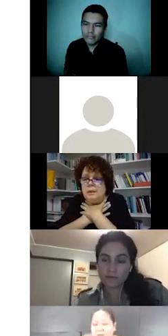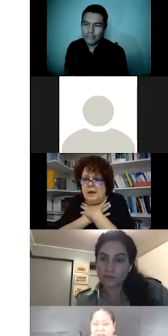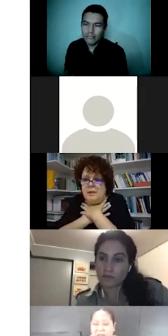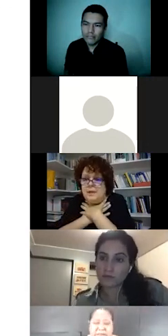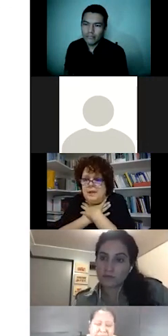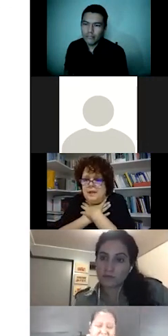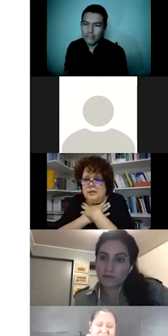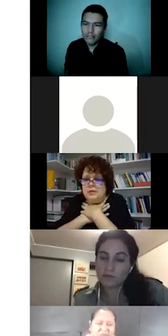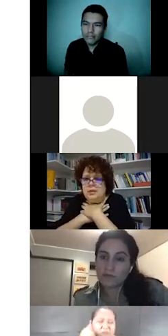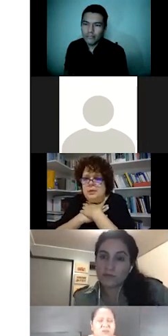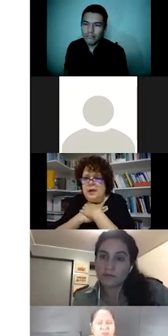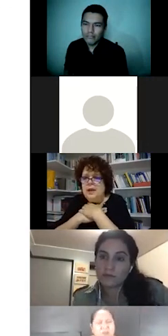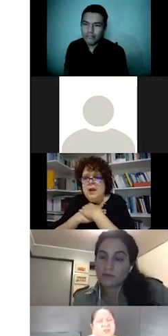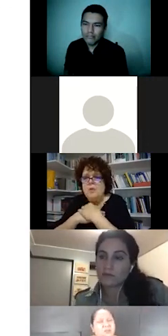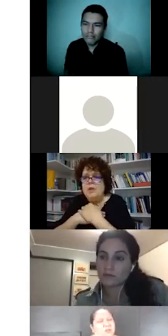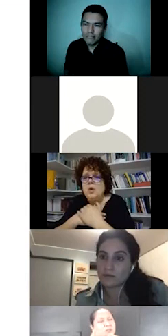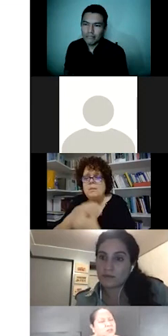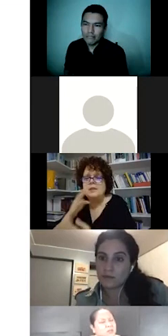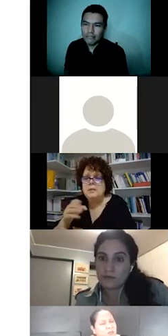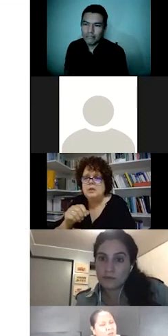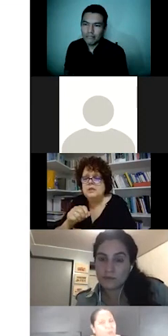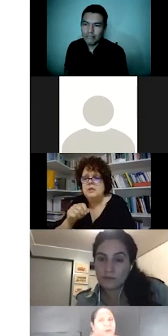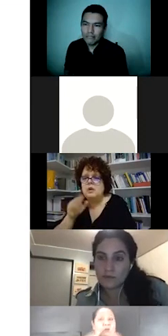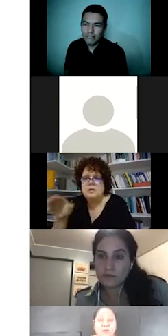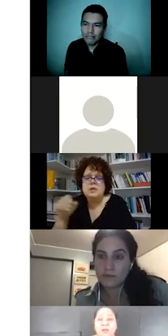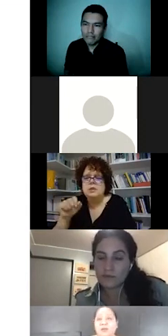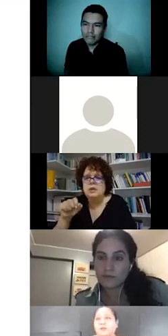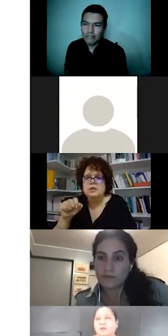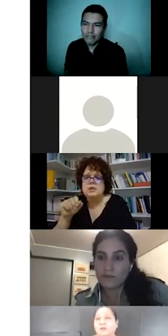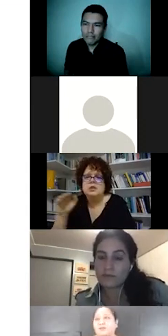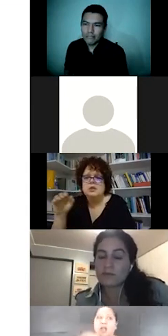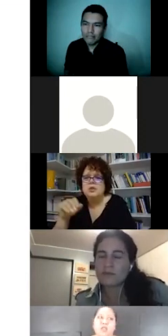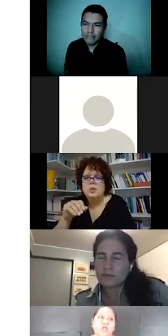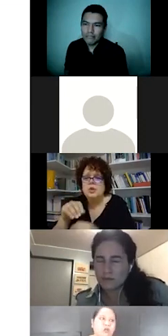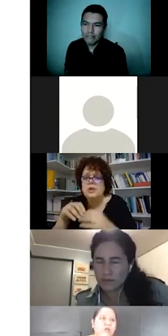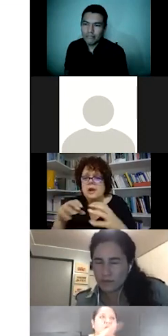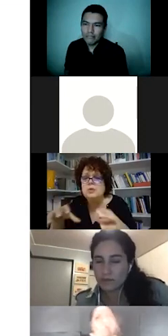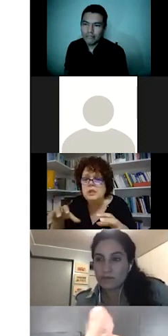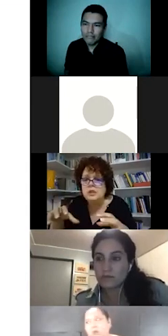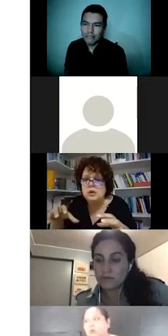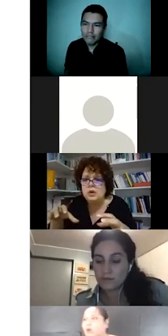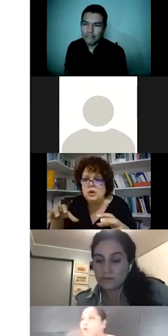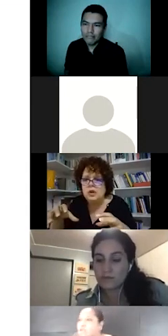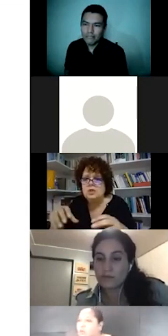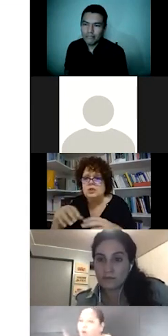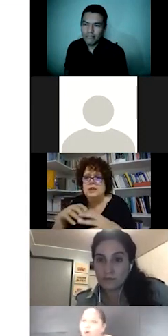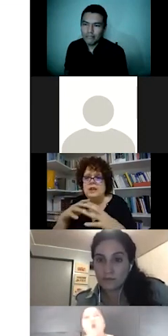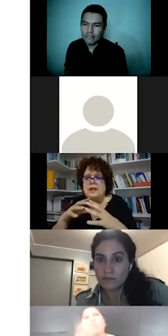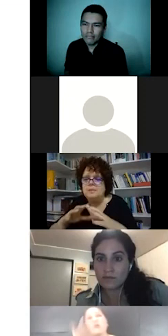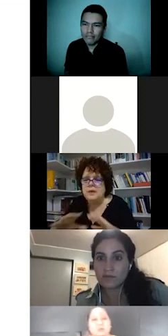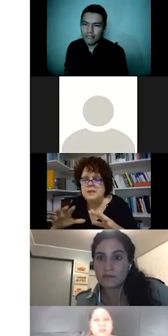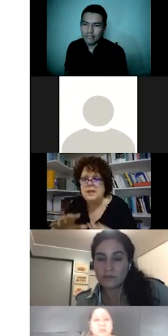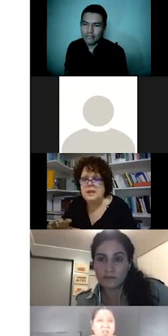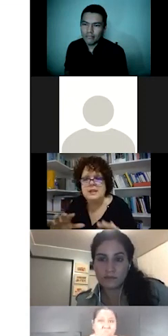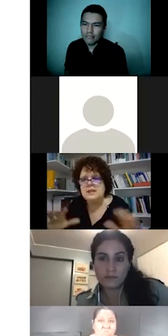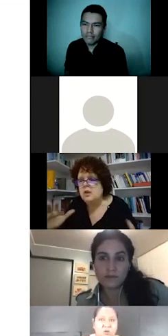desgastador para la familia, ¿no? Entonces, porque como dijo Juan, vas al médico, te dicen una cosa, vas a otro médico, te dicen otra. Entonces, cuando llega a un sitio donde que le das